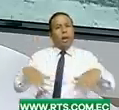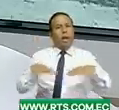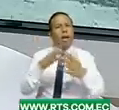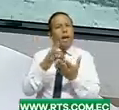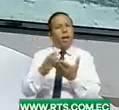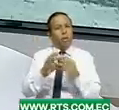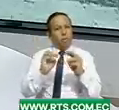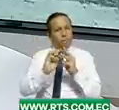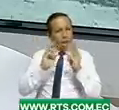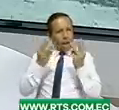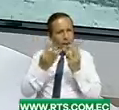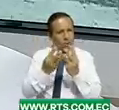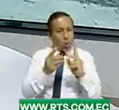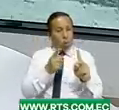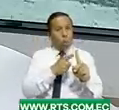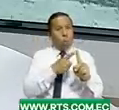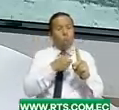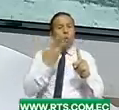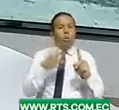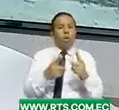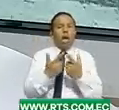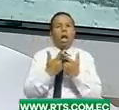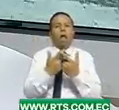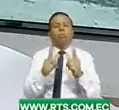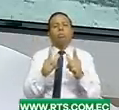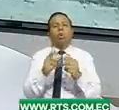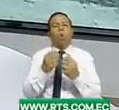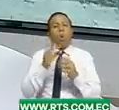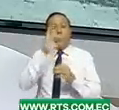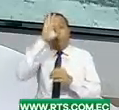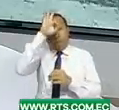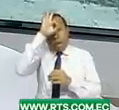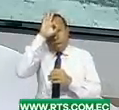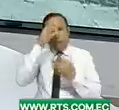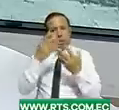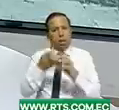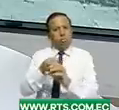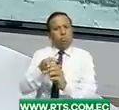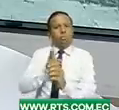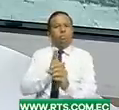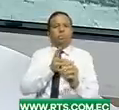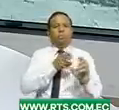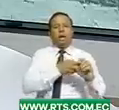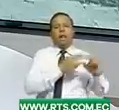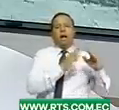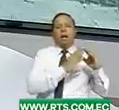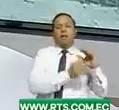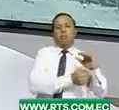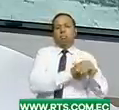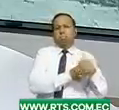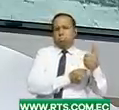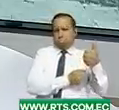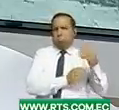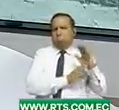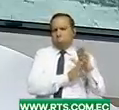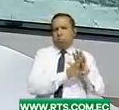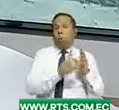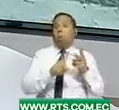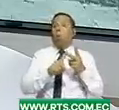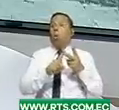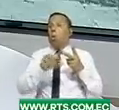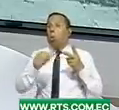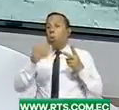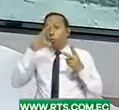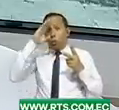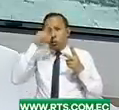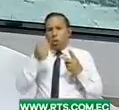se encuentra en su domicilio. El otro uniformado continúa hospitalizado, pero estable y fuera de peligro.